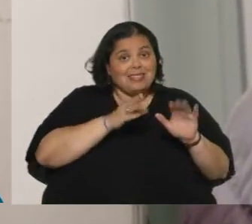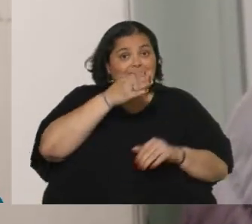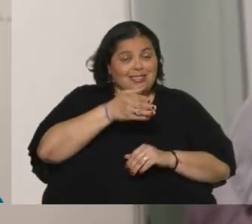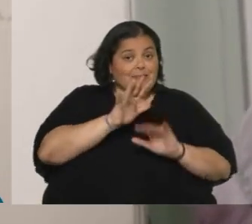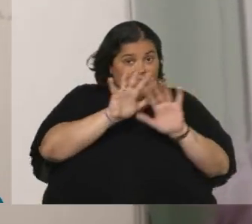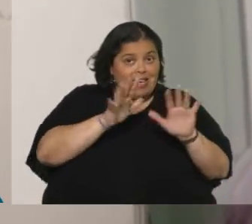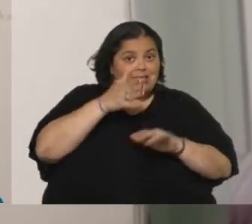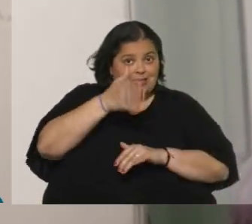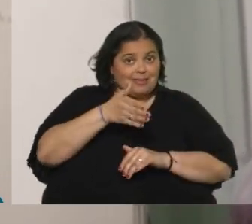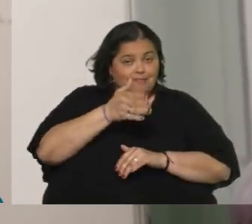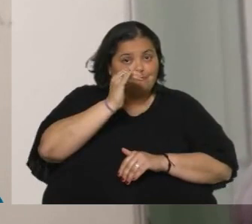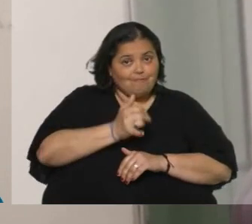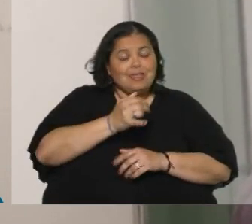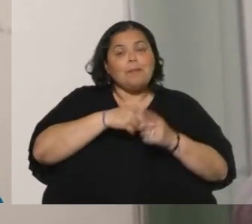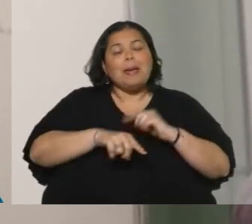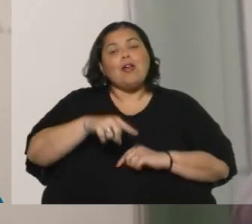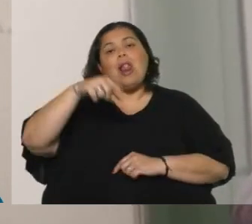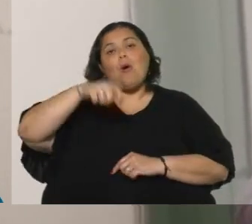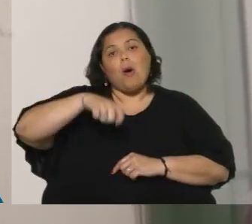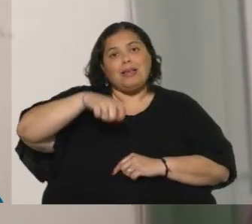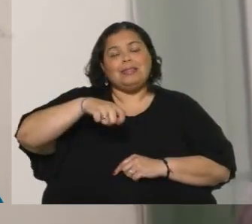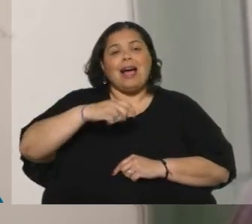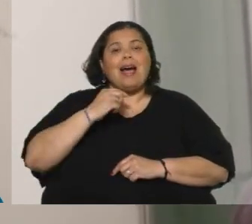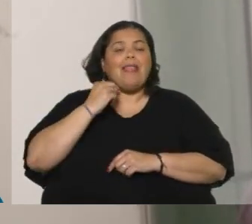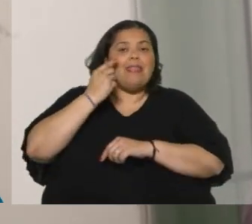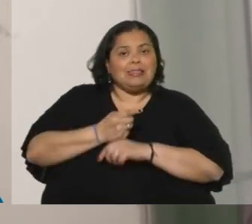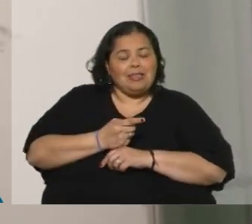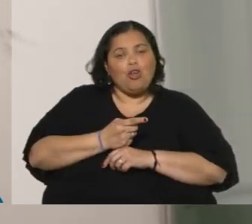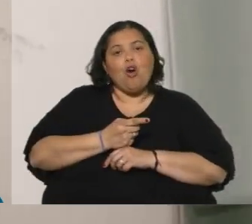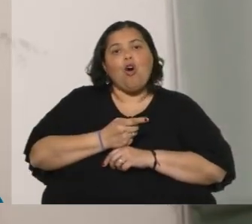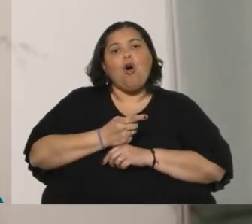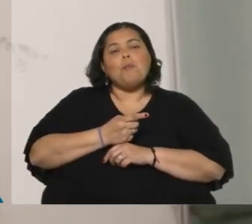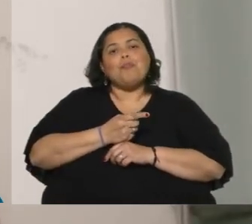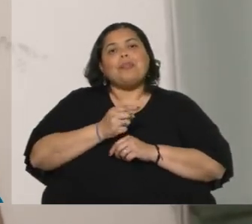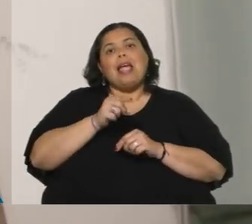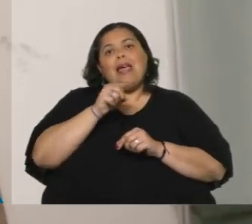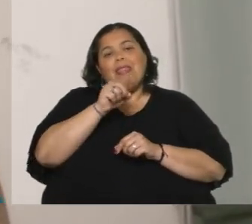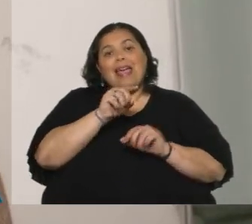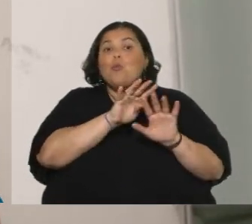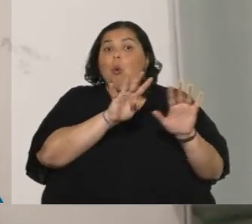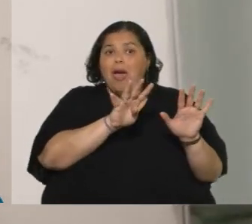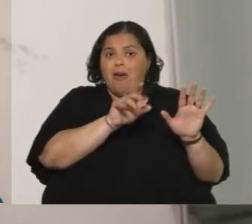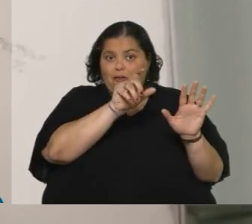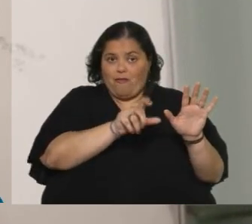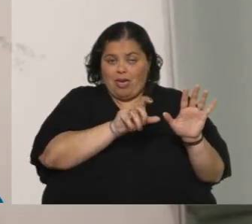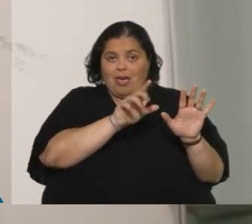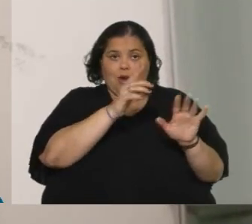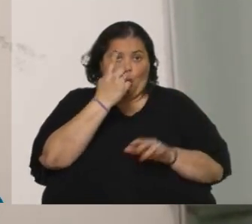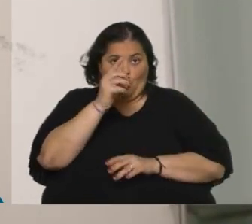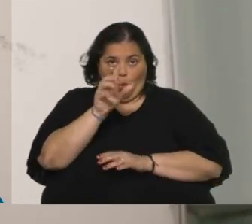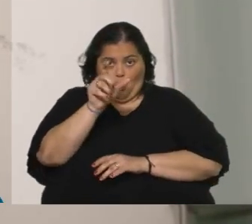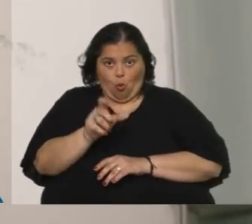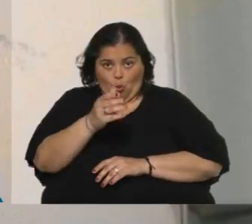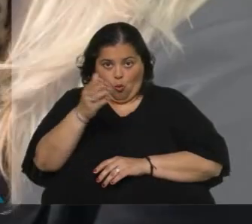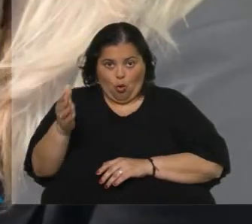10 la doctora dispuso la formalización de las actuaciones sobre 9 y con respecto a